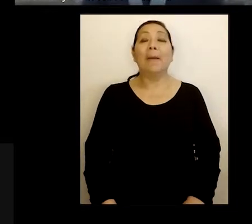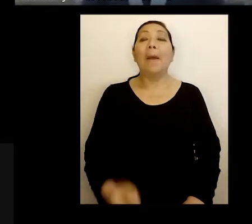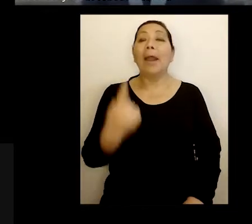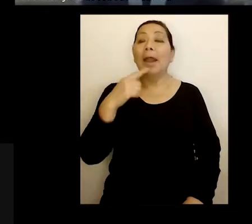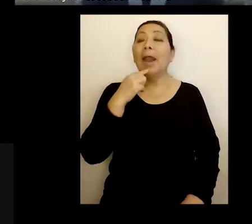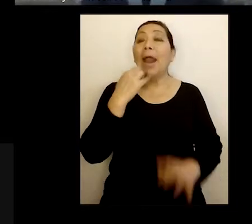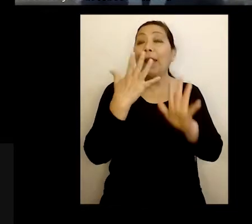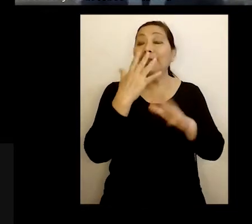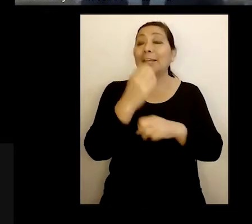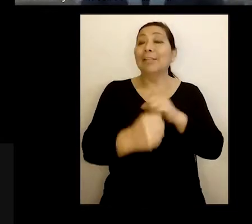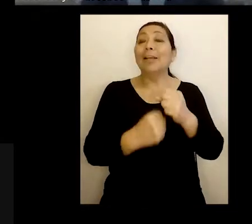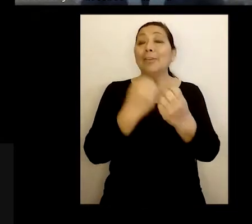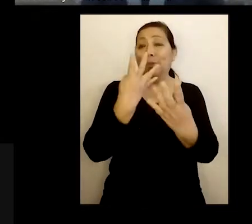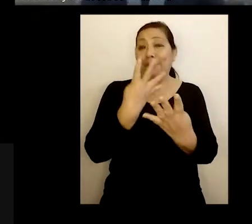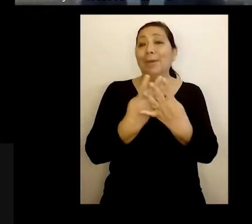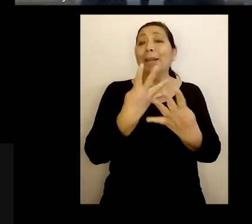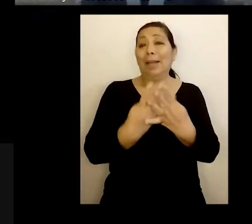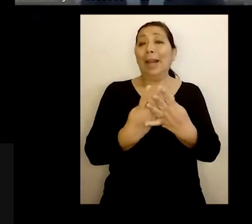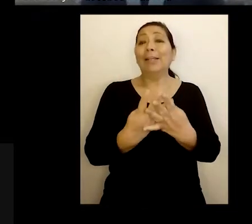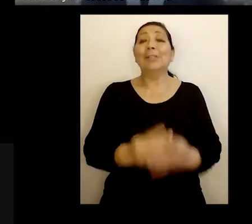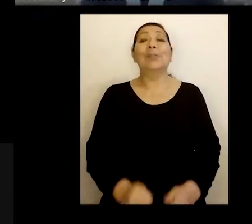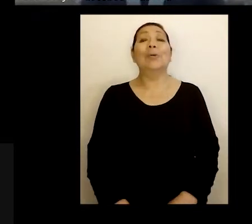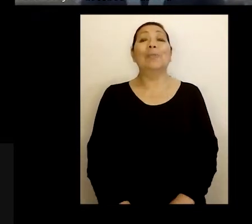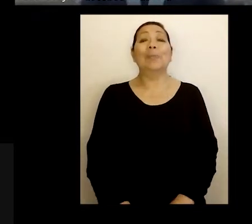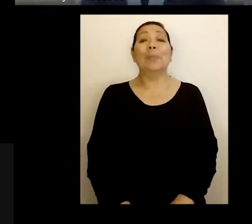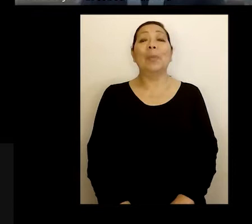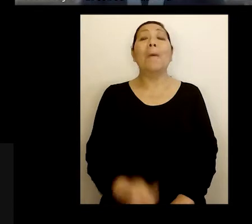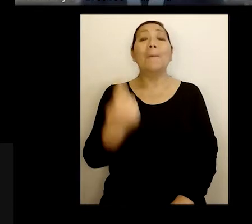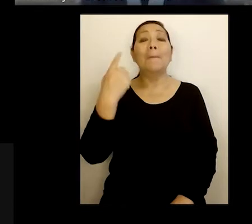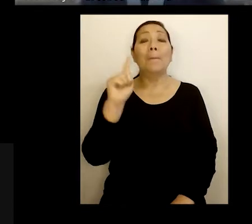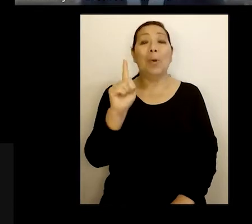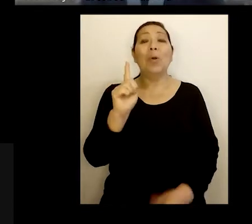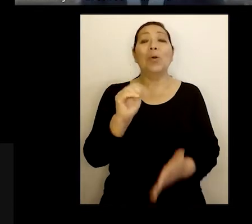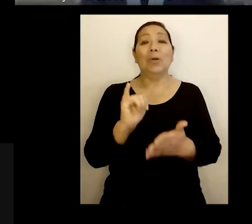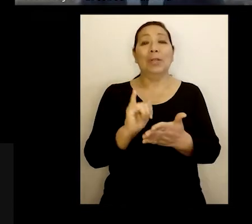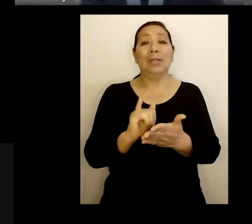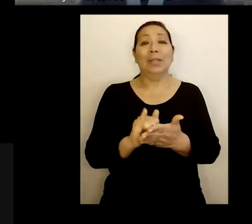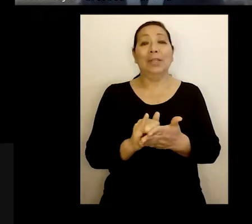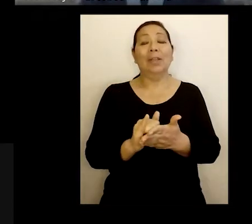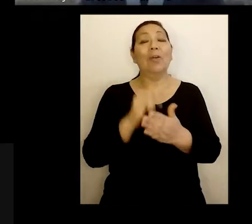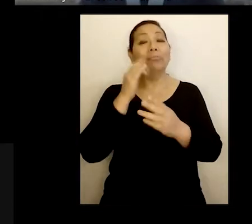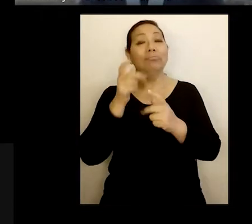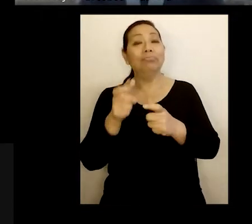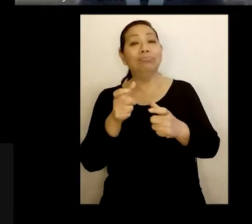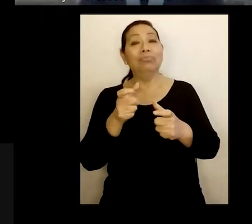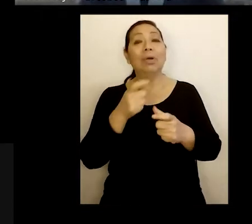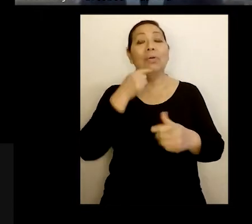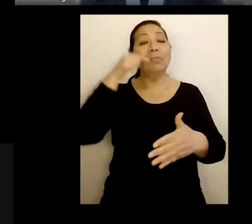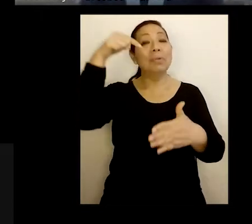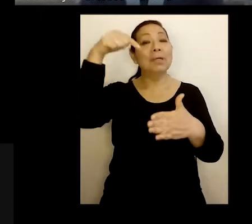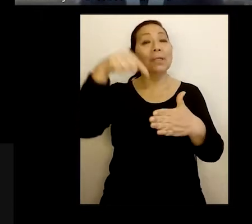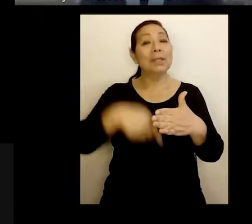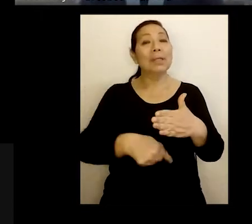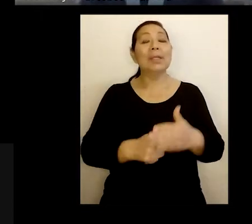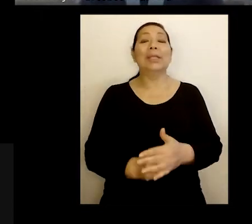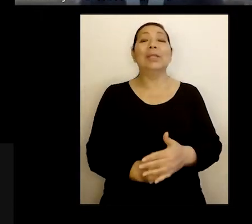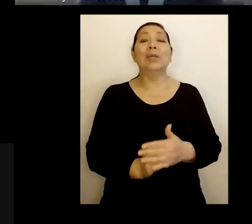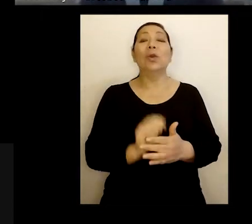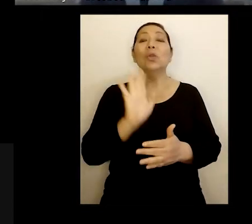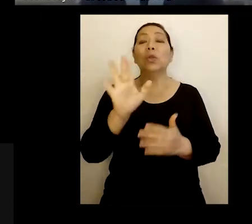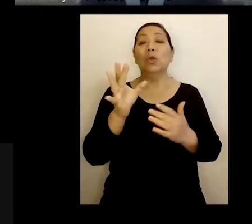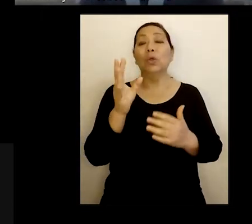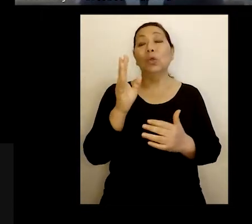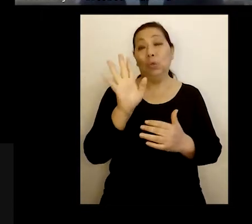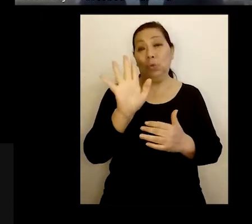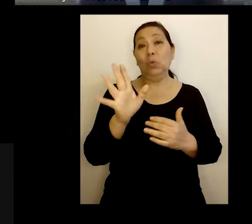fue sentenciado a 10 años de cárcel efectiva por el delito de tentativa de feminicidio en agravio de su